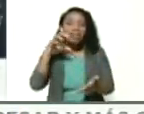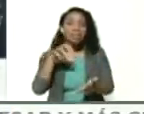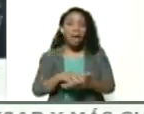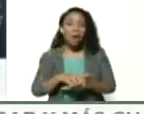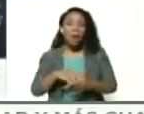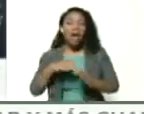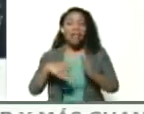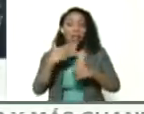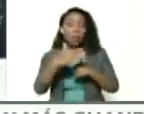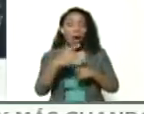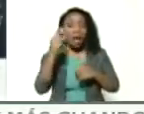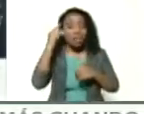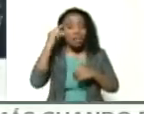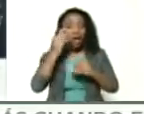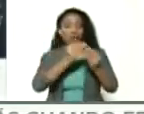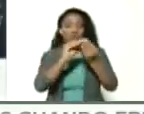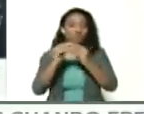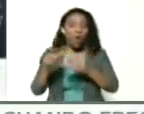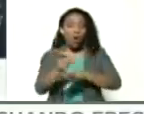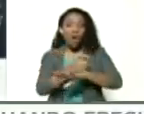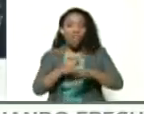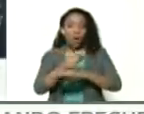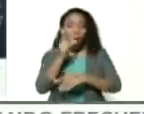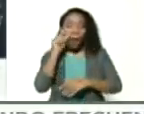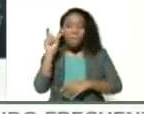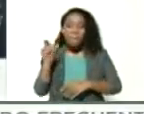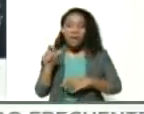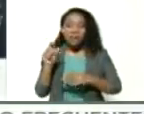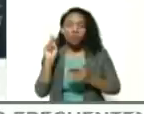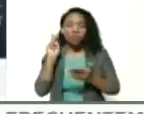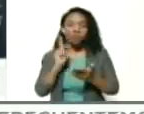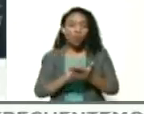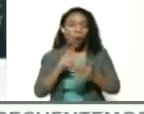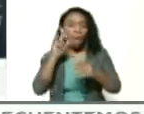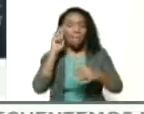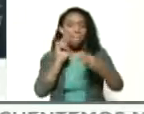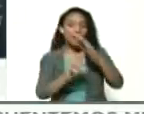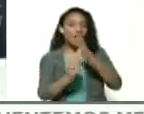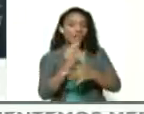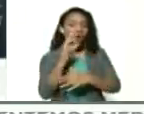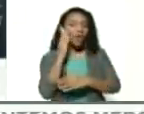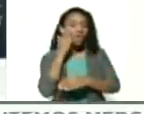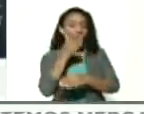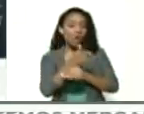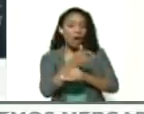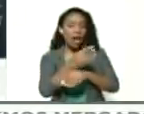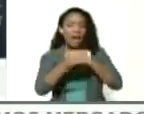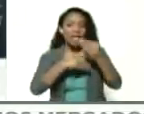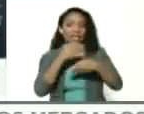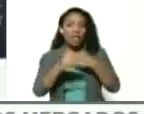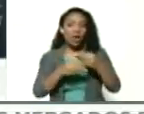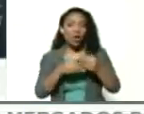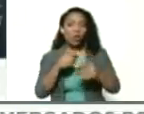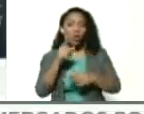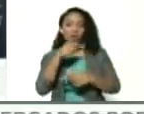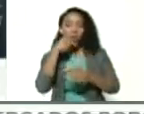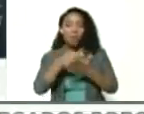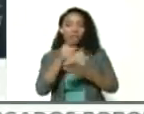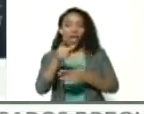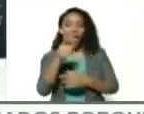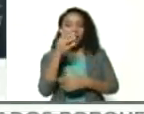Y el día que iban a armar el gobierno, Carlos Ortega se les apareció en el Palacio de Miraflores y le hicieron lo que llaman ustedes el